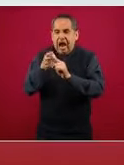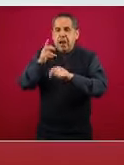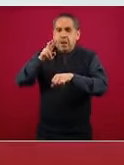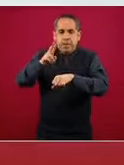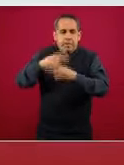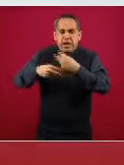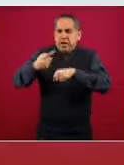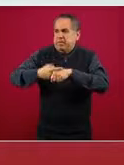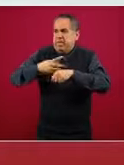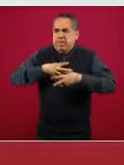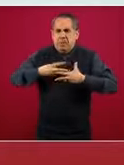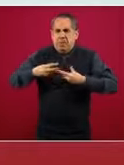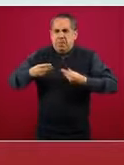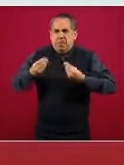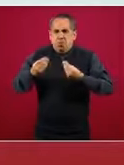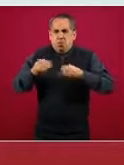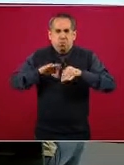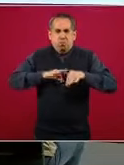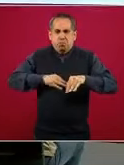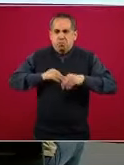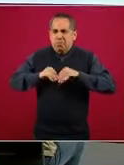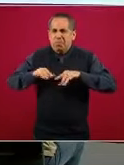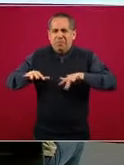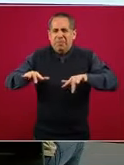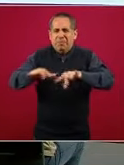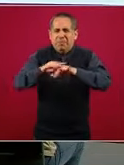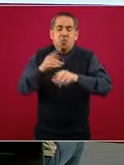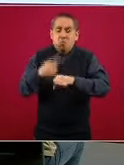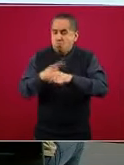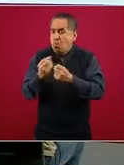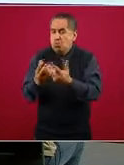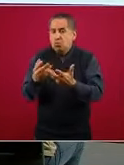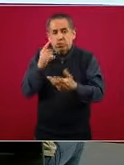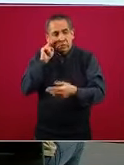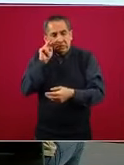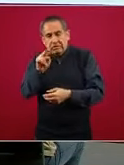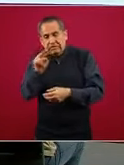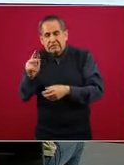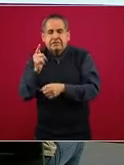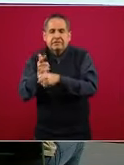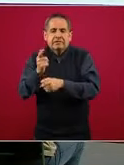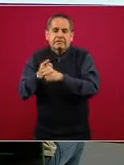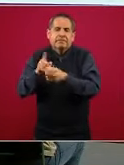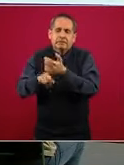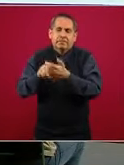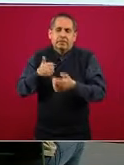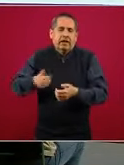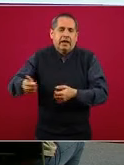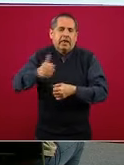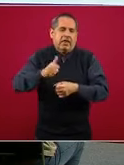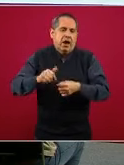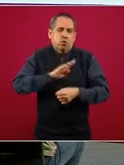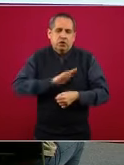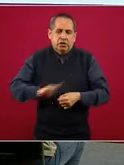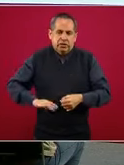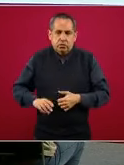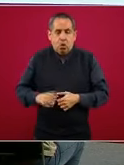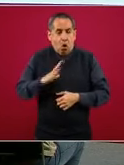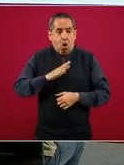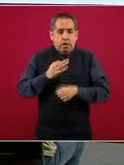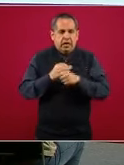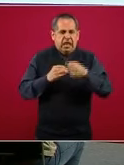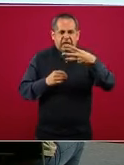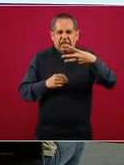transmisión activa, a juzgar por el número de personas detectadas de acuerdo a su población. Se concentra en